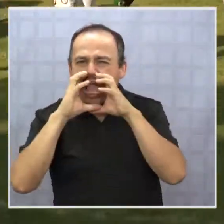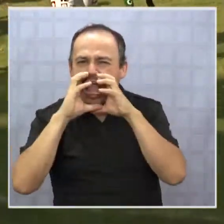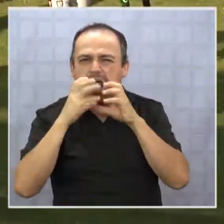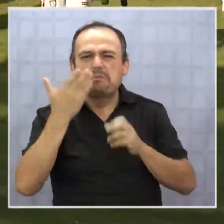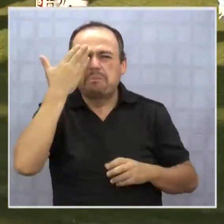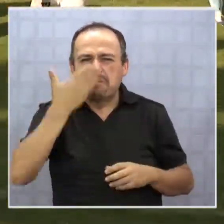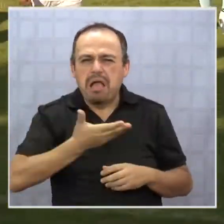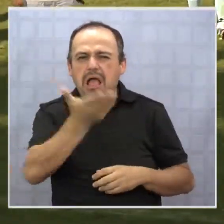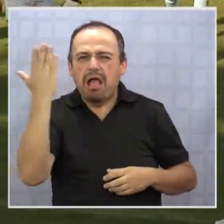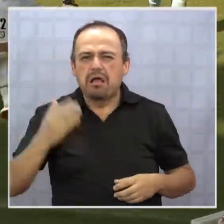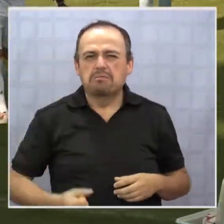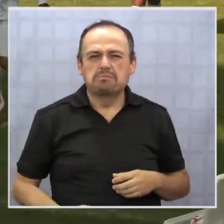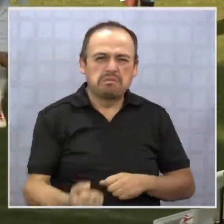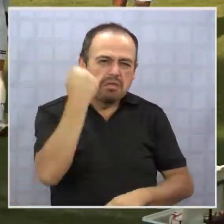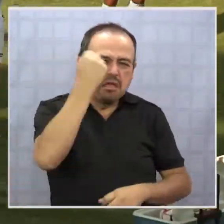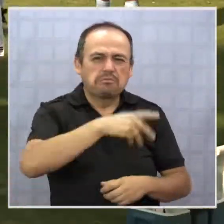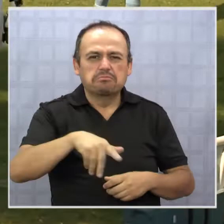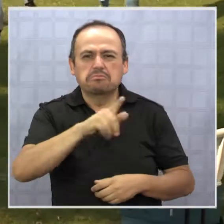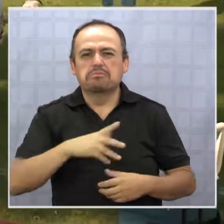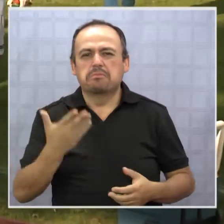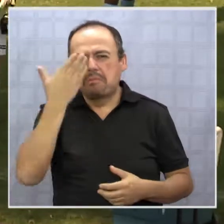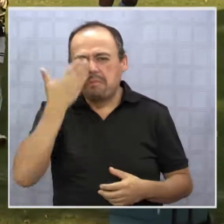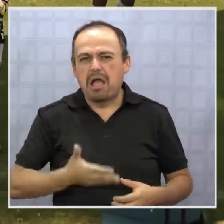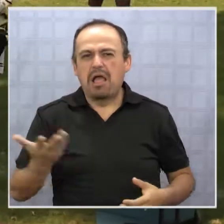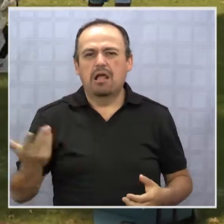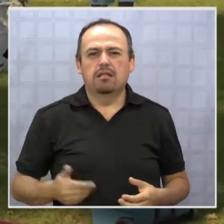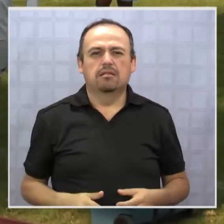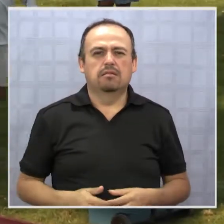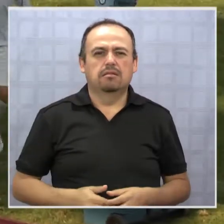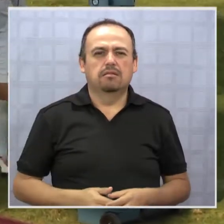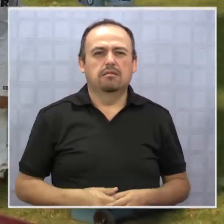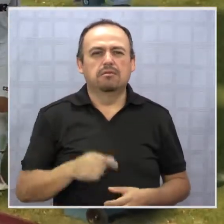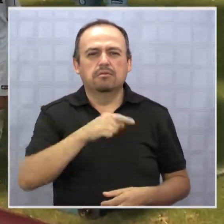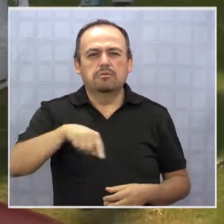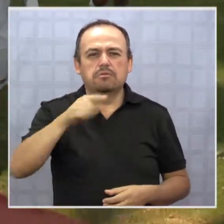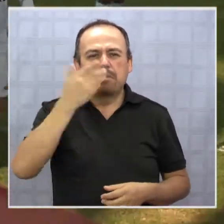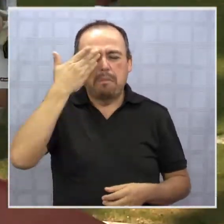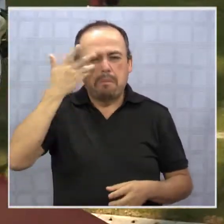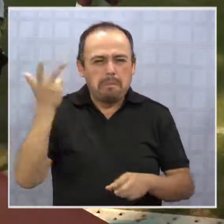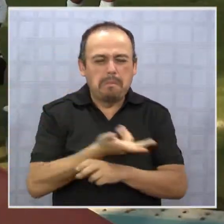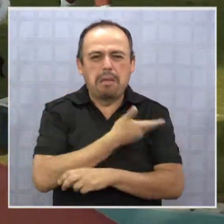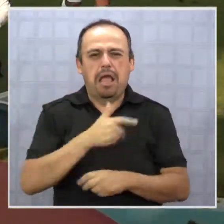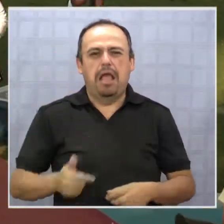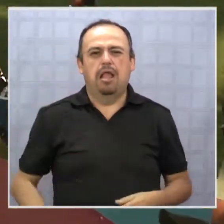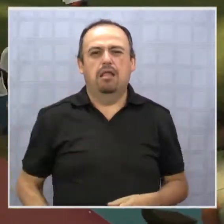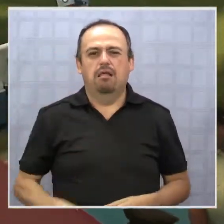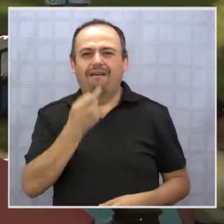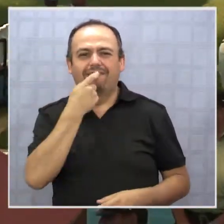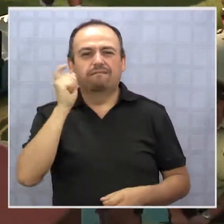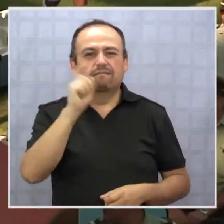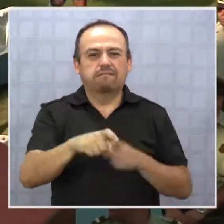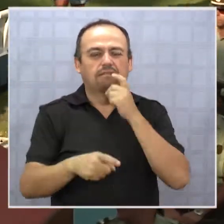a barrer bien con la barra de Rolos, culiao! ¡Ahora salgamos los palacos de Cortina!